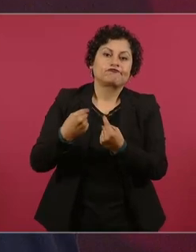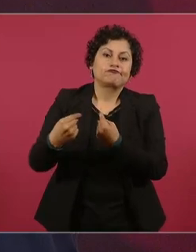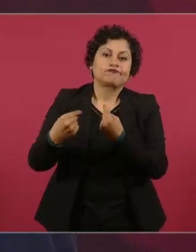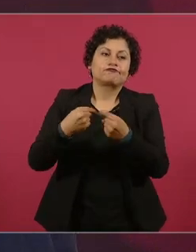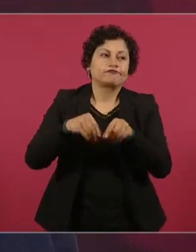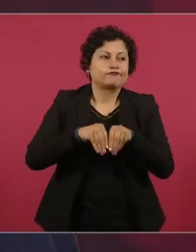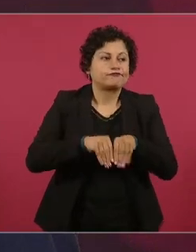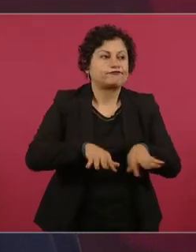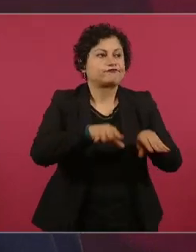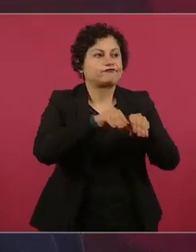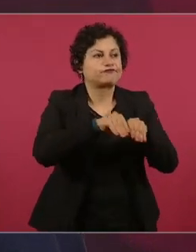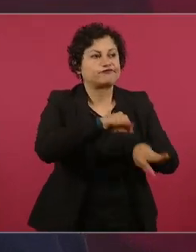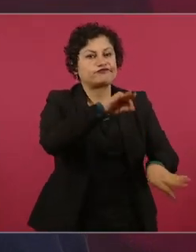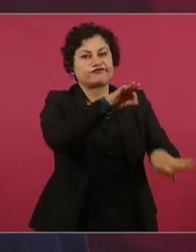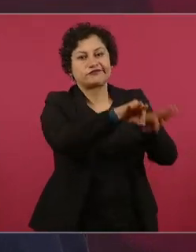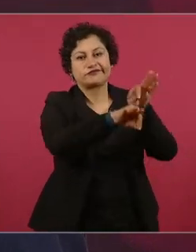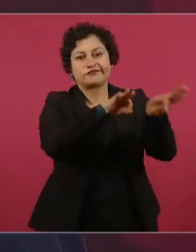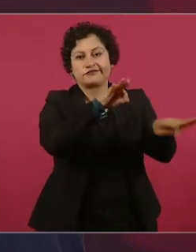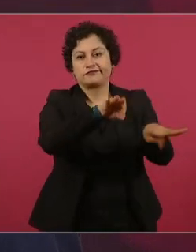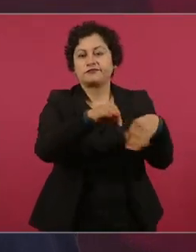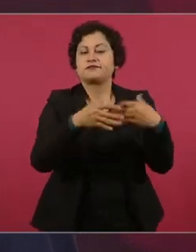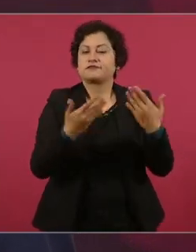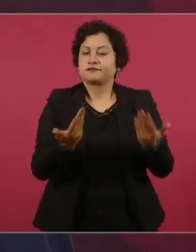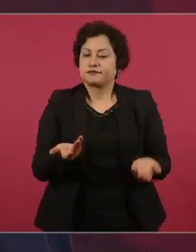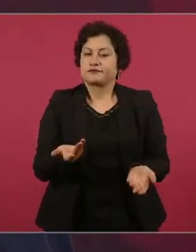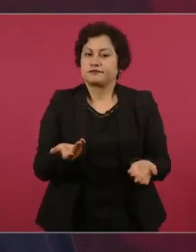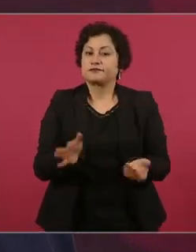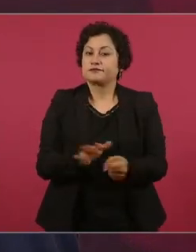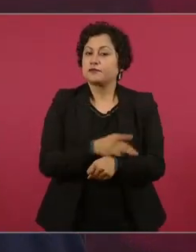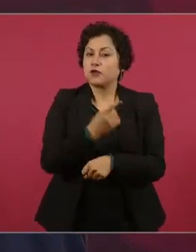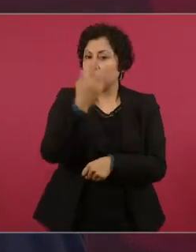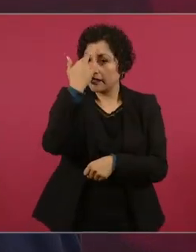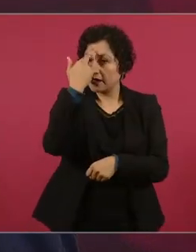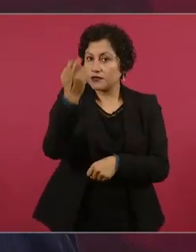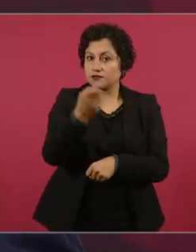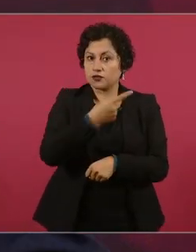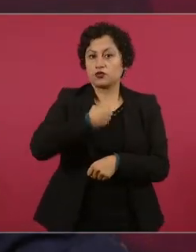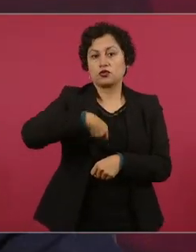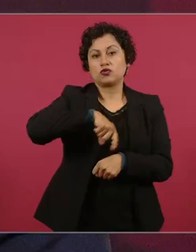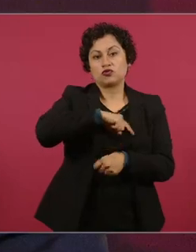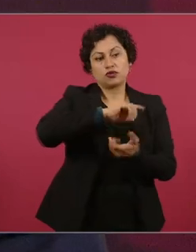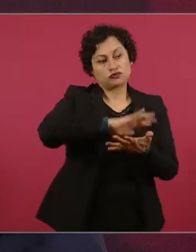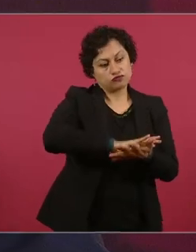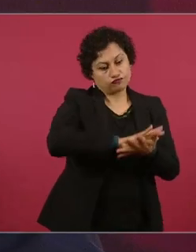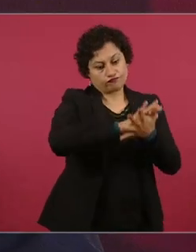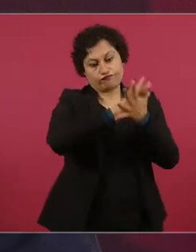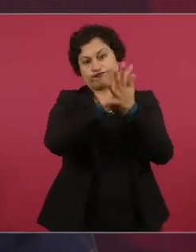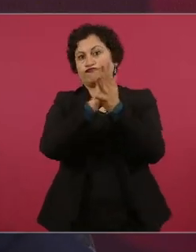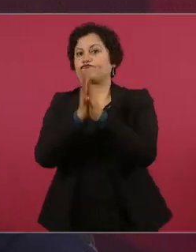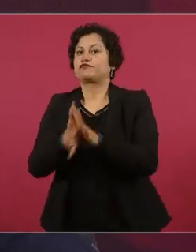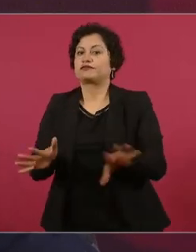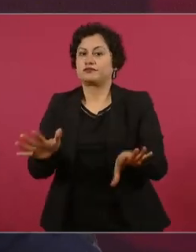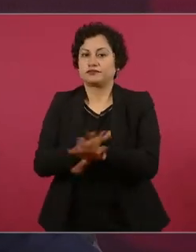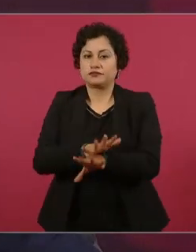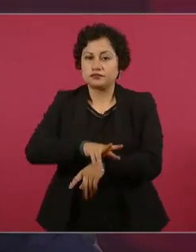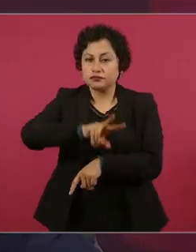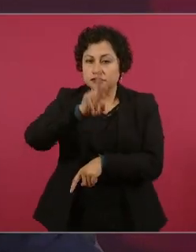nosotros, porque estamos llevando a cabo una transformación. Es que luchar contra la corrupción no es cualquier cosa,